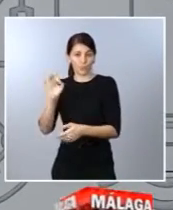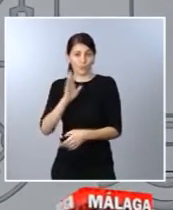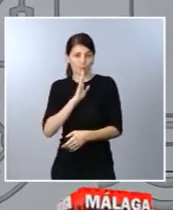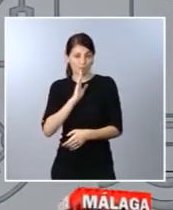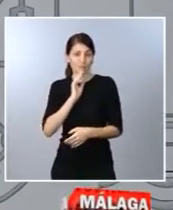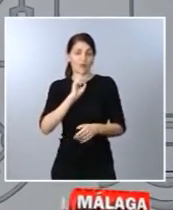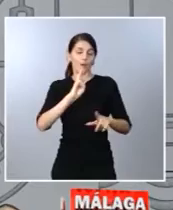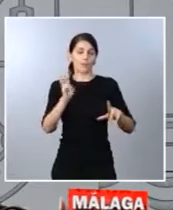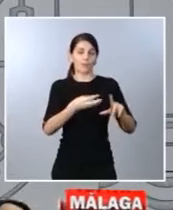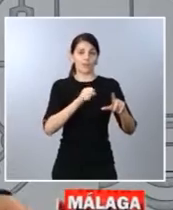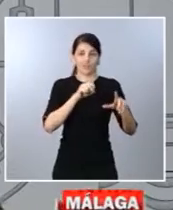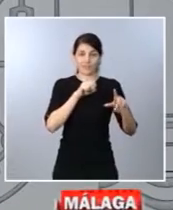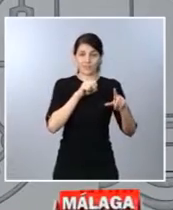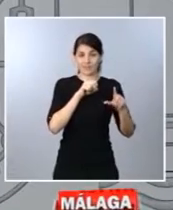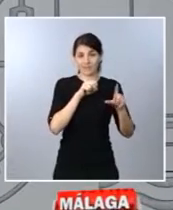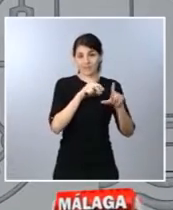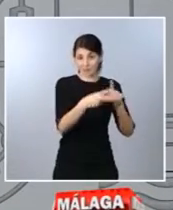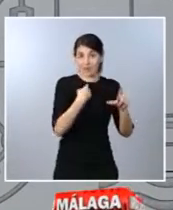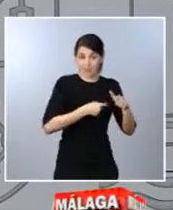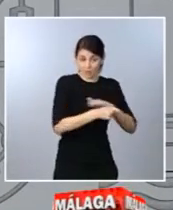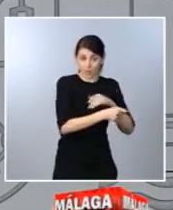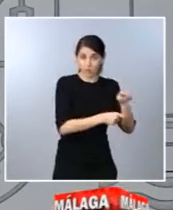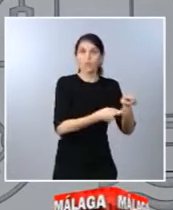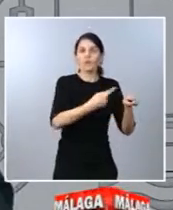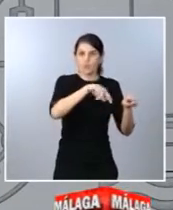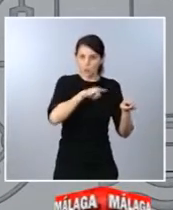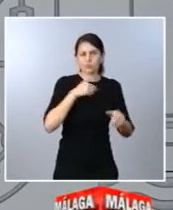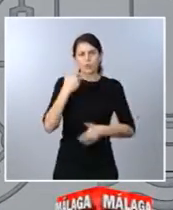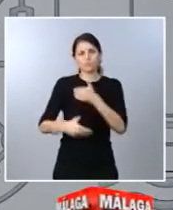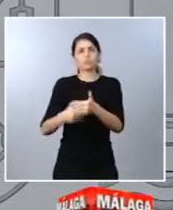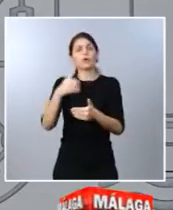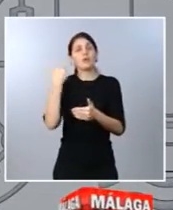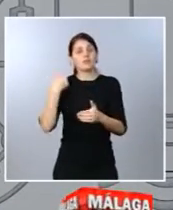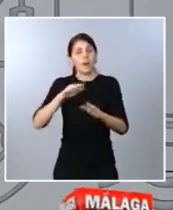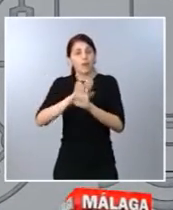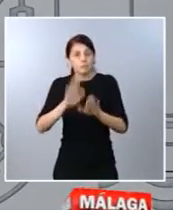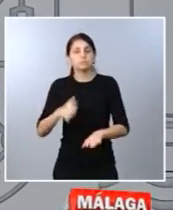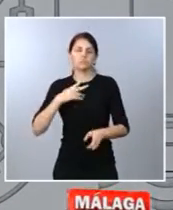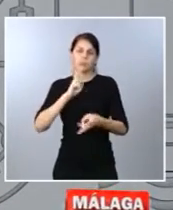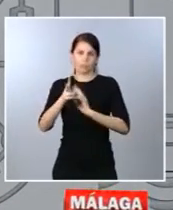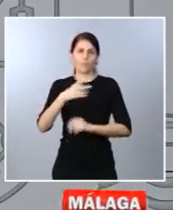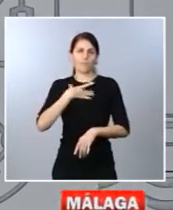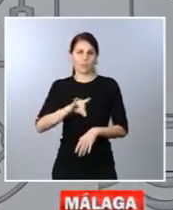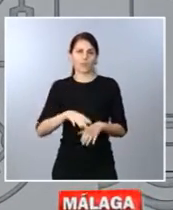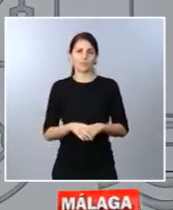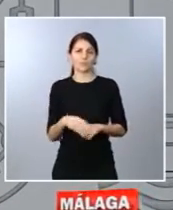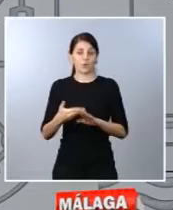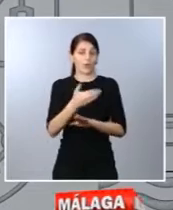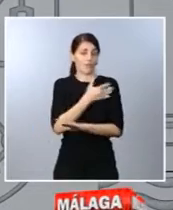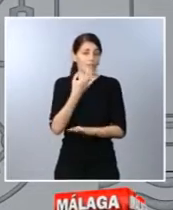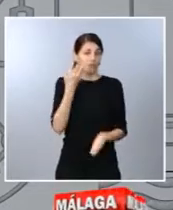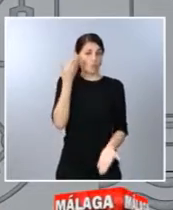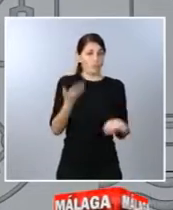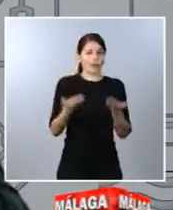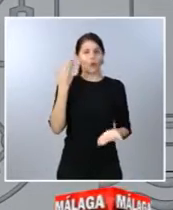estaremos, como digo, en condiciones de poder responderlo en tiempo y en forma una vez que se estudie esta solicitud. Y